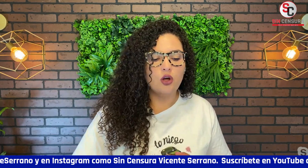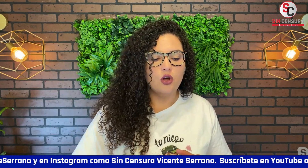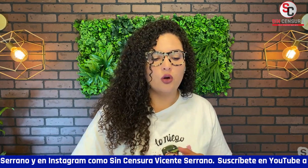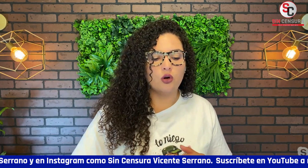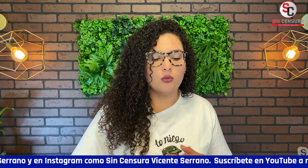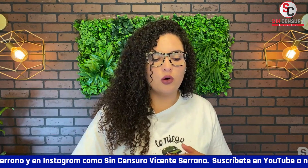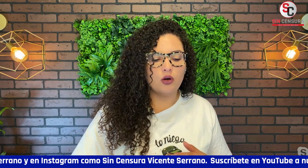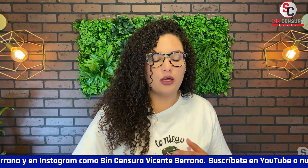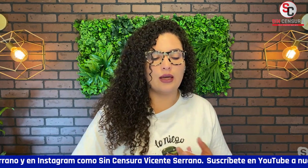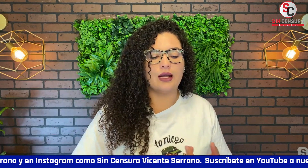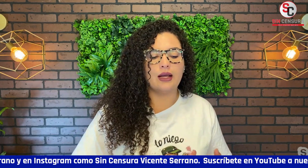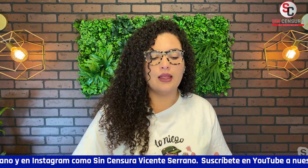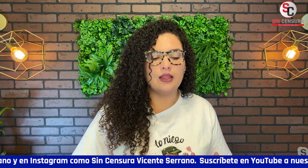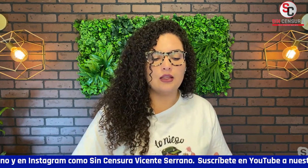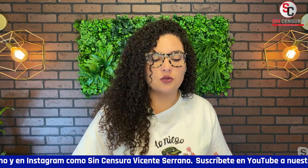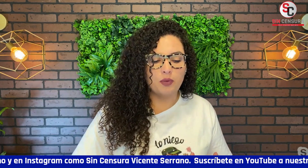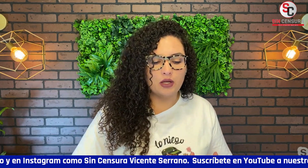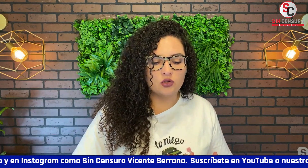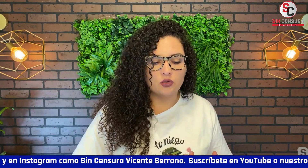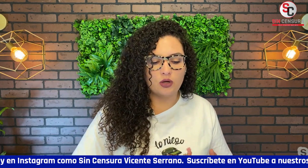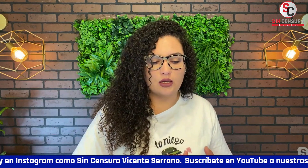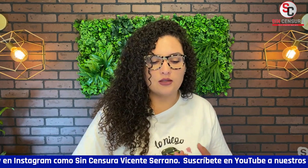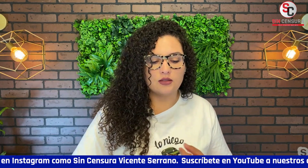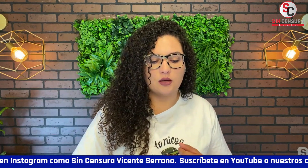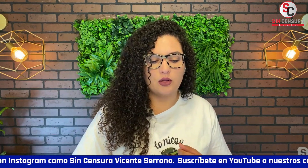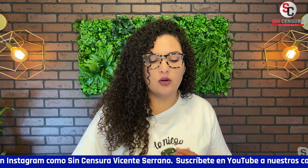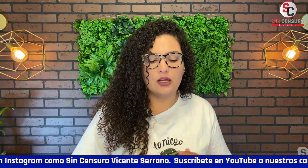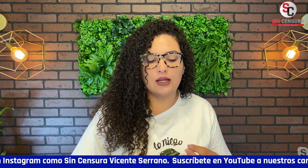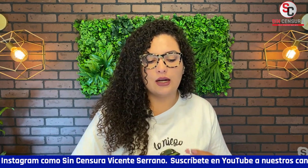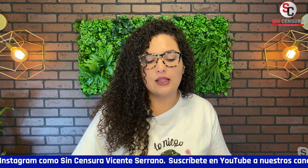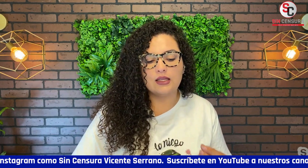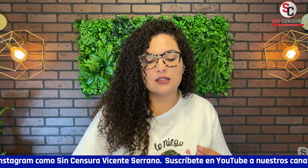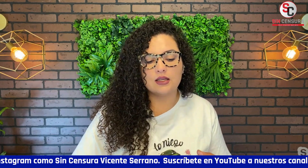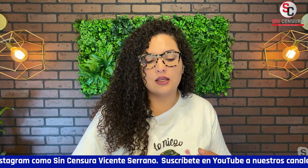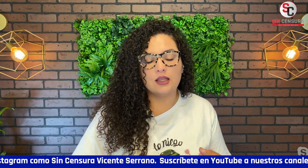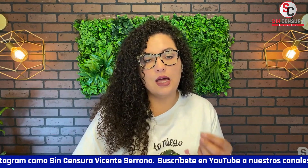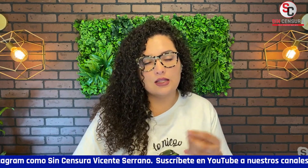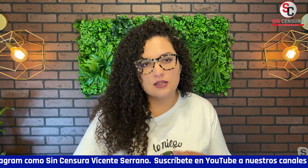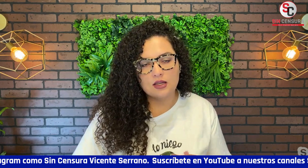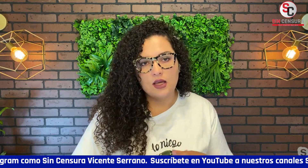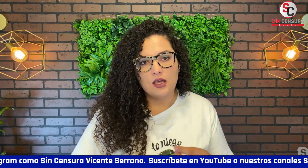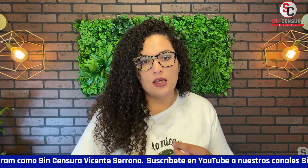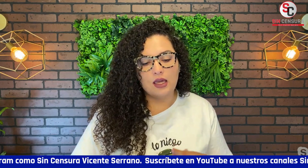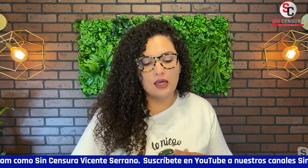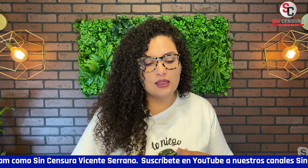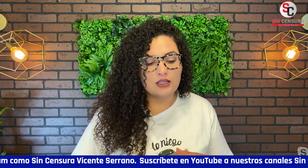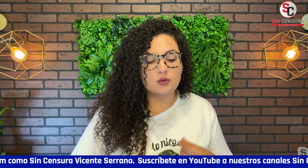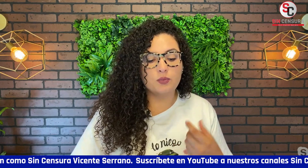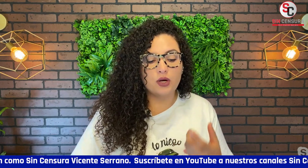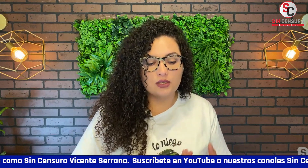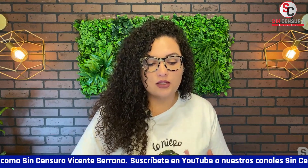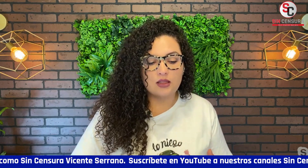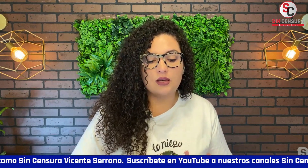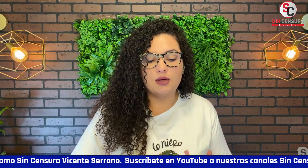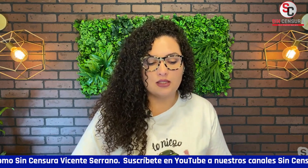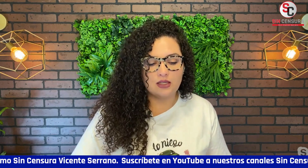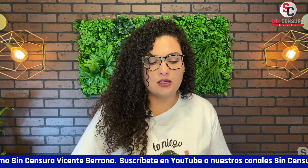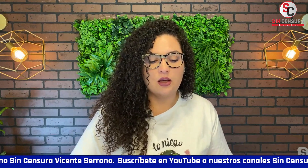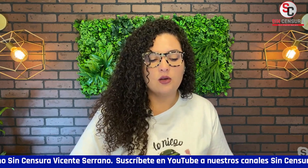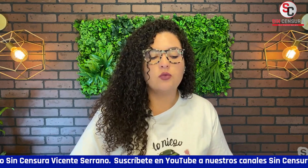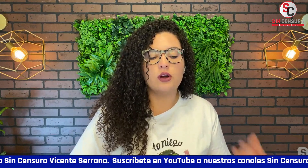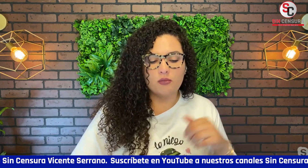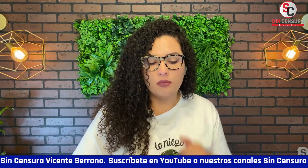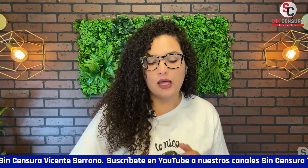Entró como encargada de despacho Verónica Hernández Guidanz, y después de